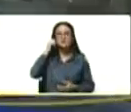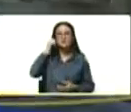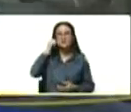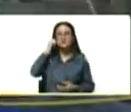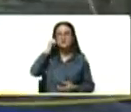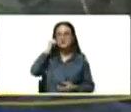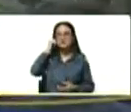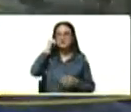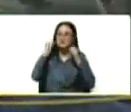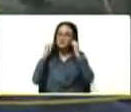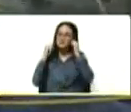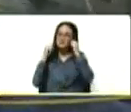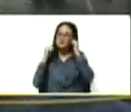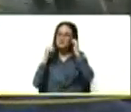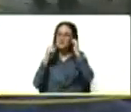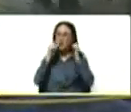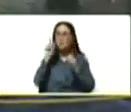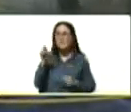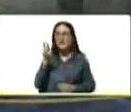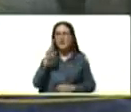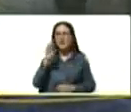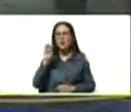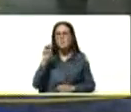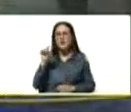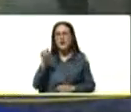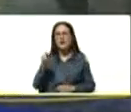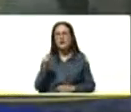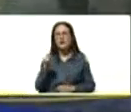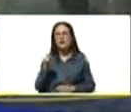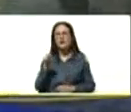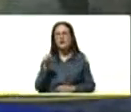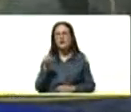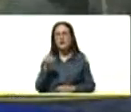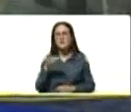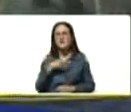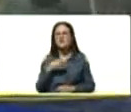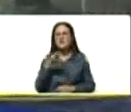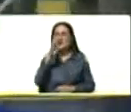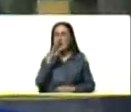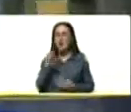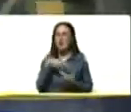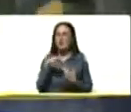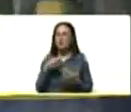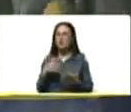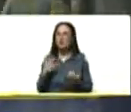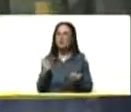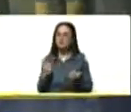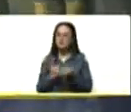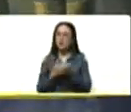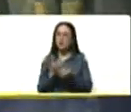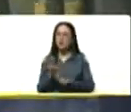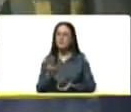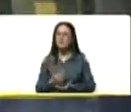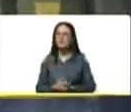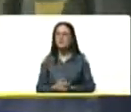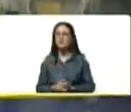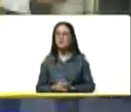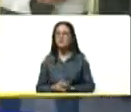Maniglia, quien está muy contento, estábamos conversando, un presidente de un banco de la revolución sumado a esta tarea. Así